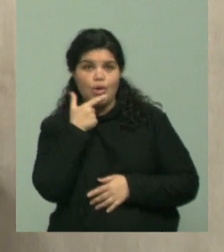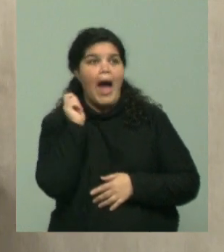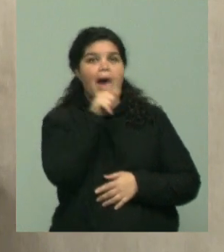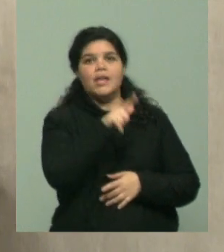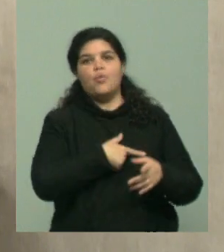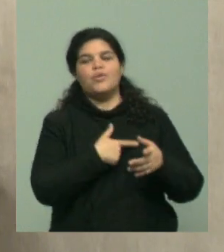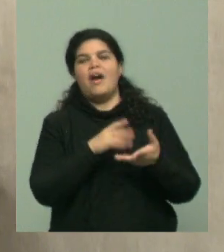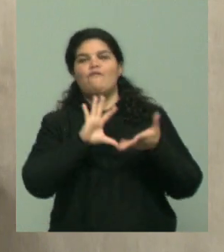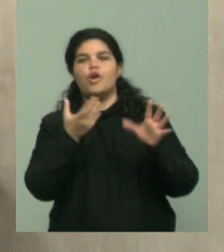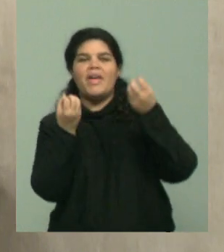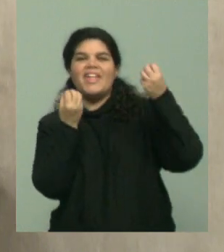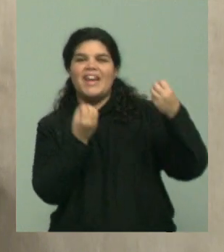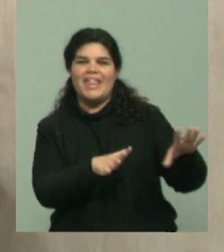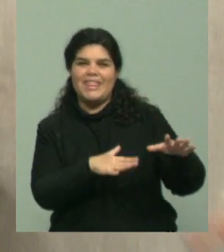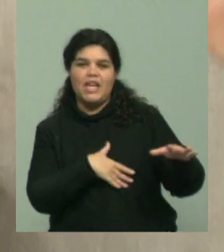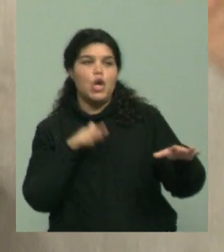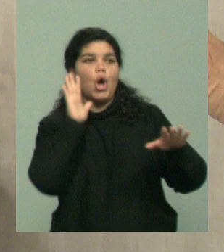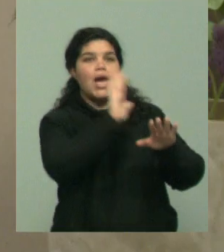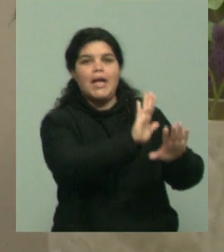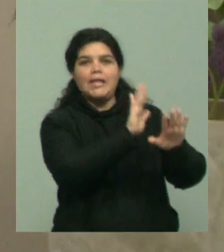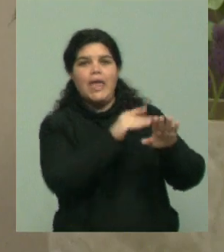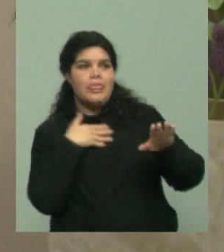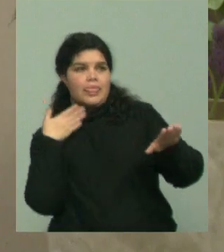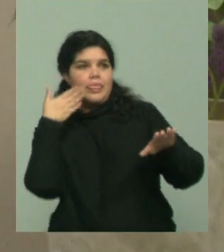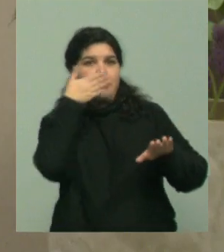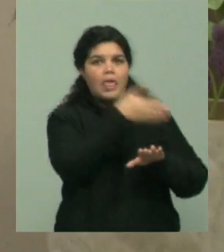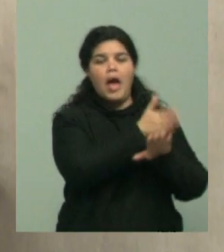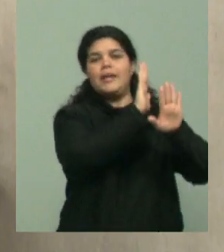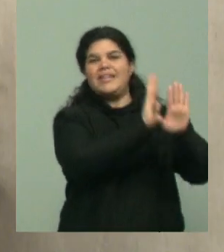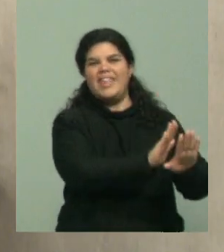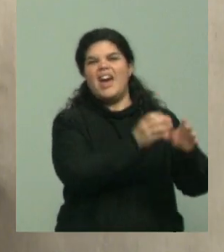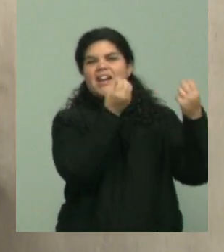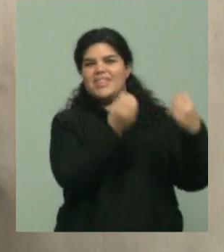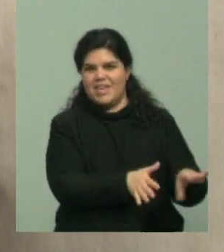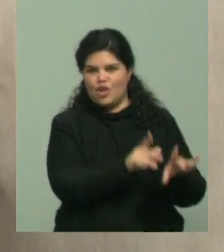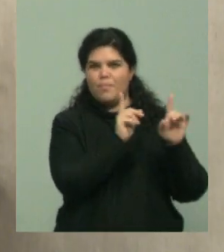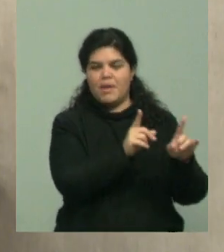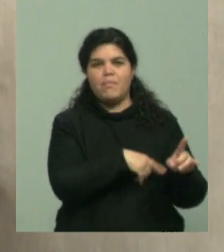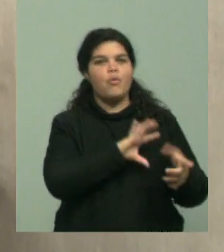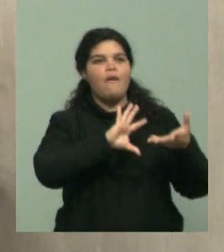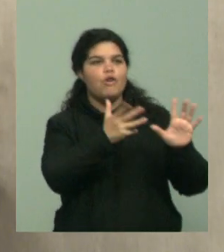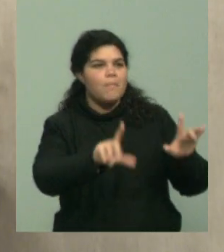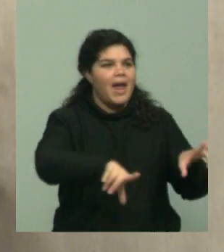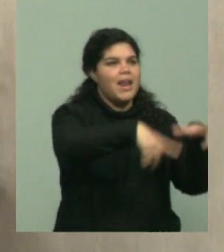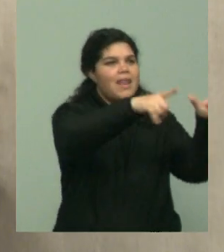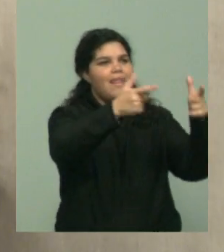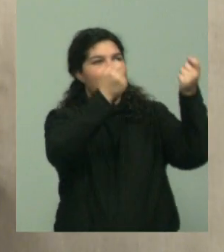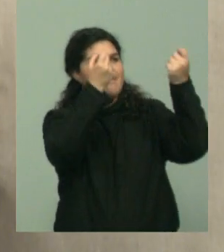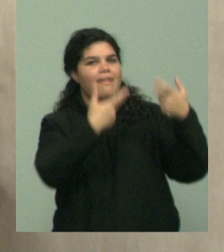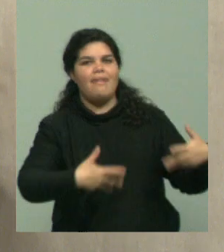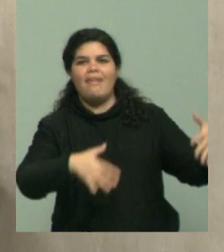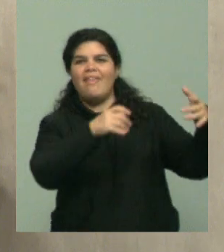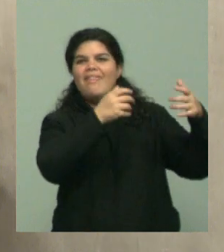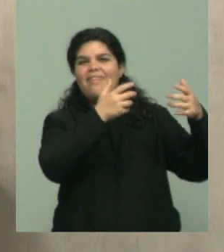tener lugares que son mágicos. Para hacer este tipo de actividades. Y el solo hecho de conectarnos con la naturaleza, y ahí que tenemos un aire puro y